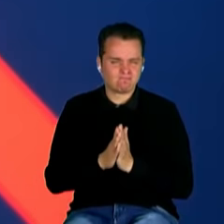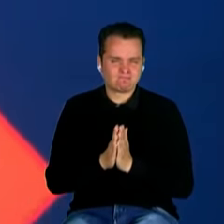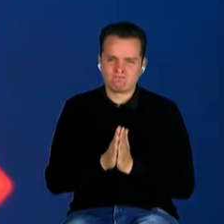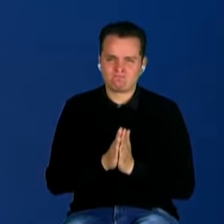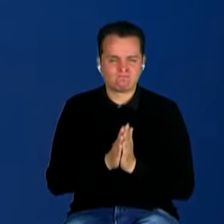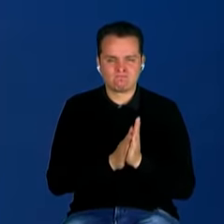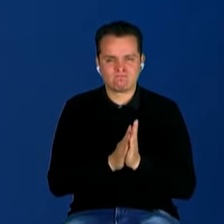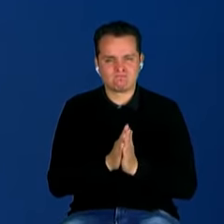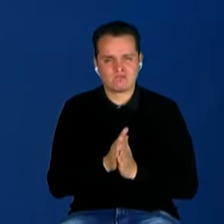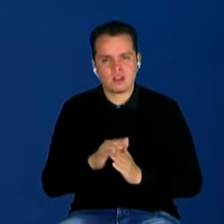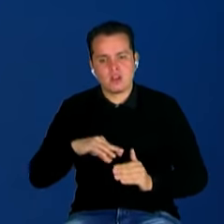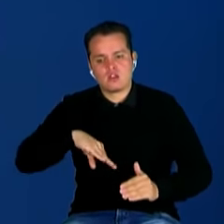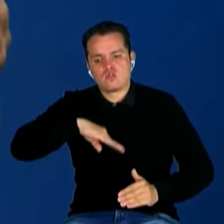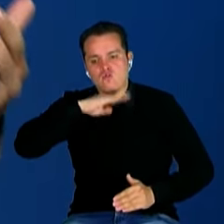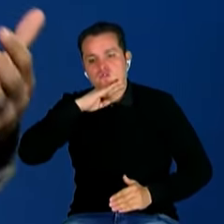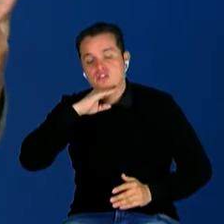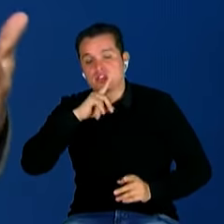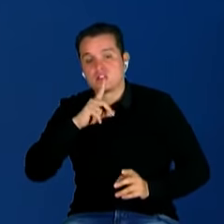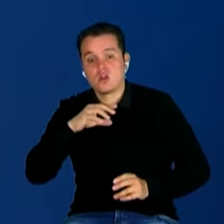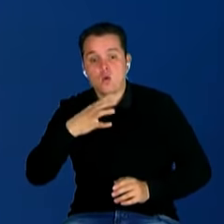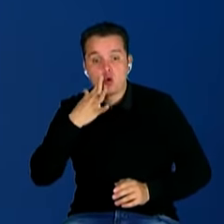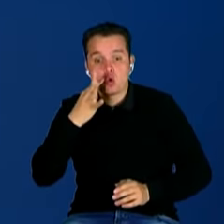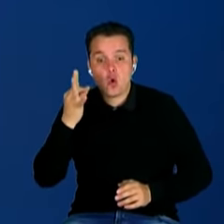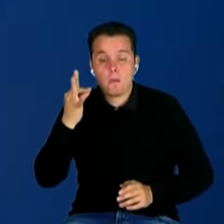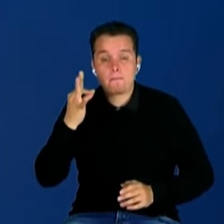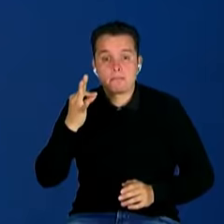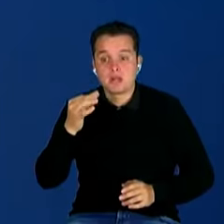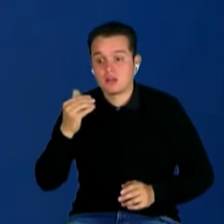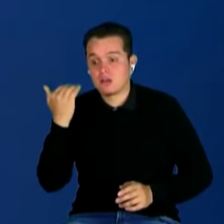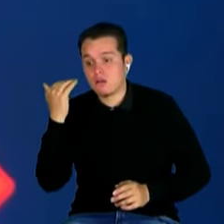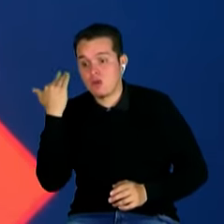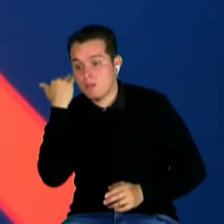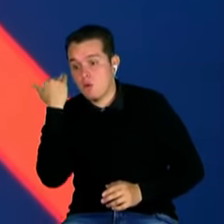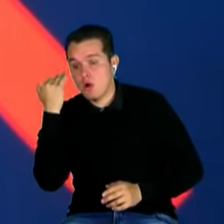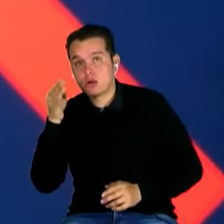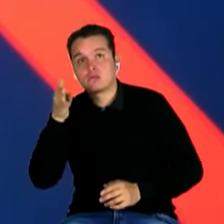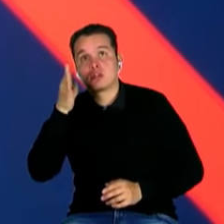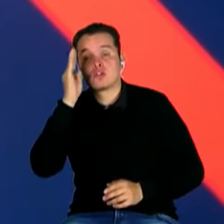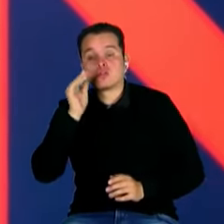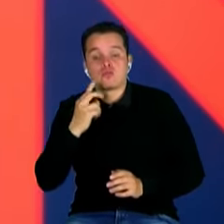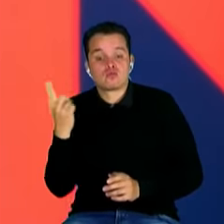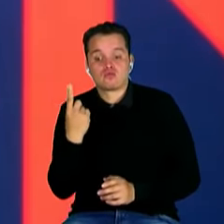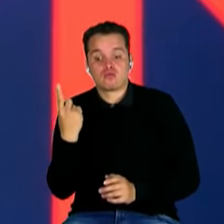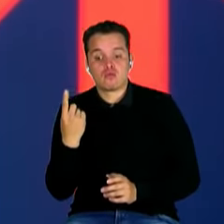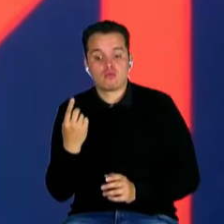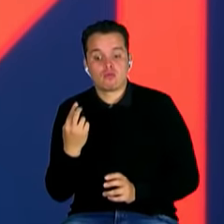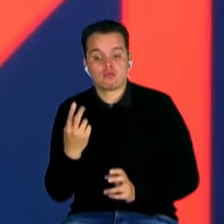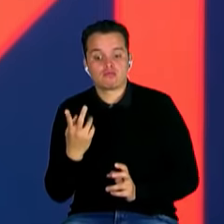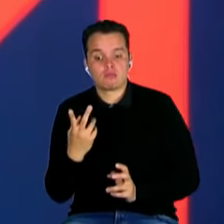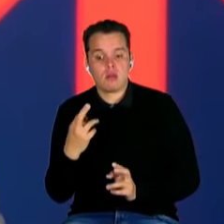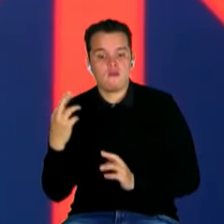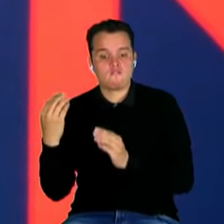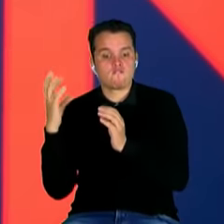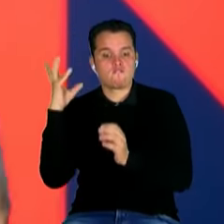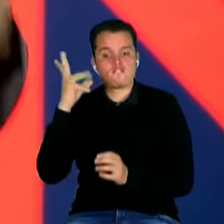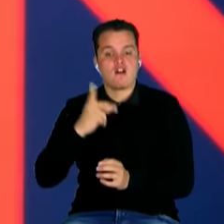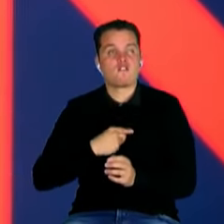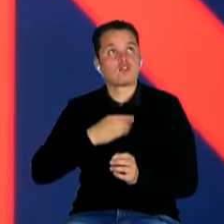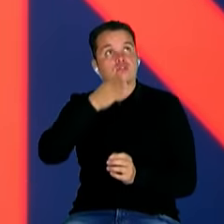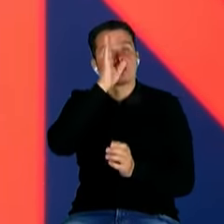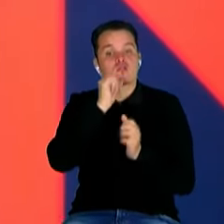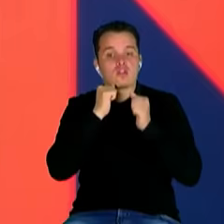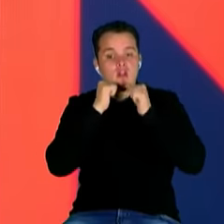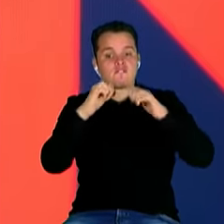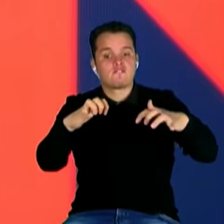suficiente para que a un hombre o a una mujer de Dios le vaya bien. Es suficiente simplemente contar con el favor de Dios, con